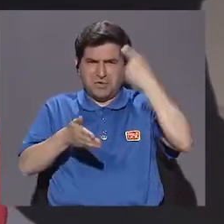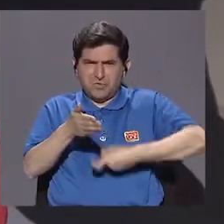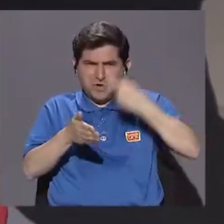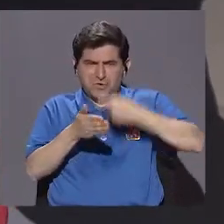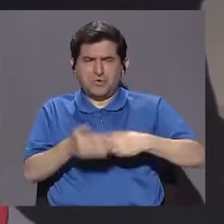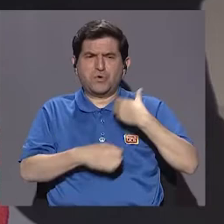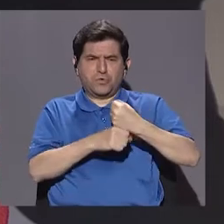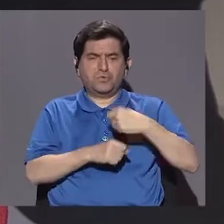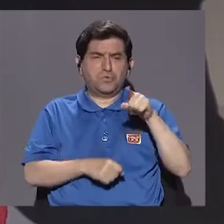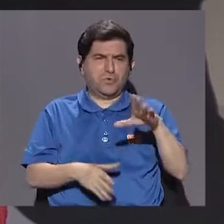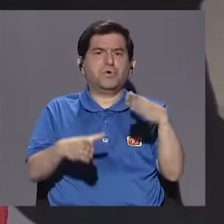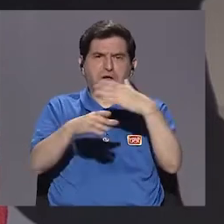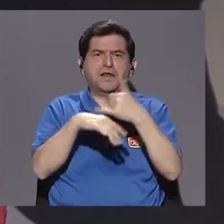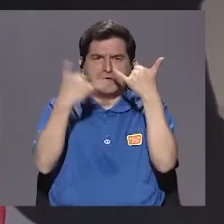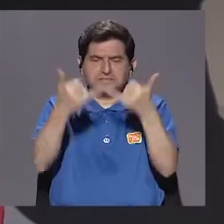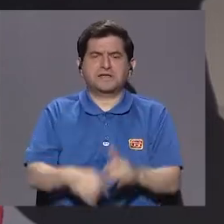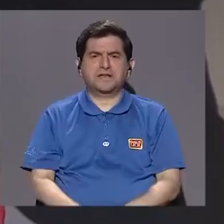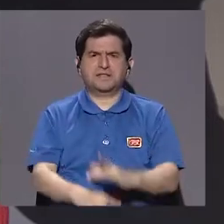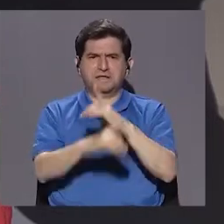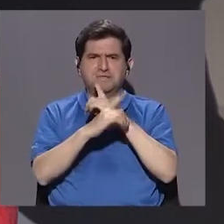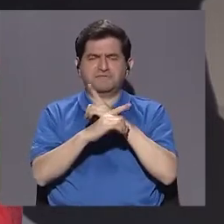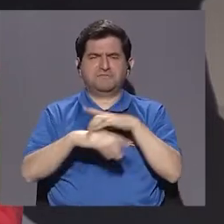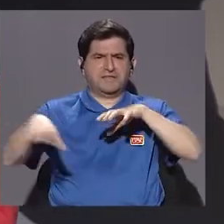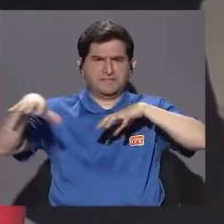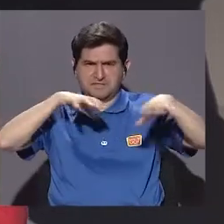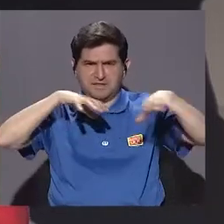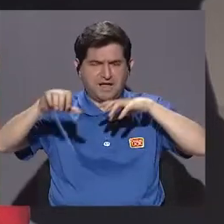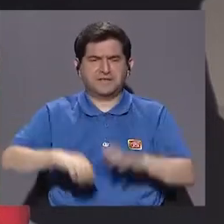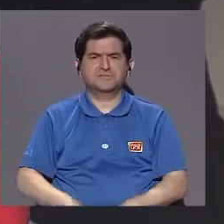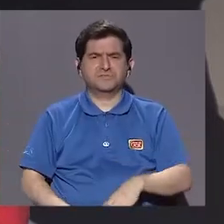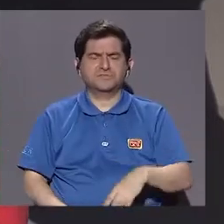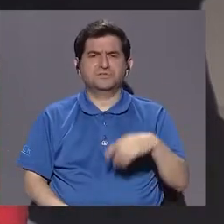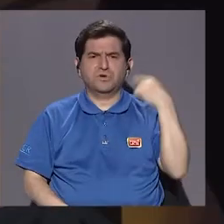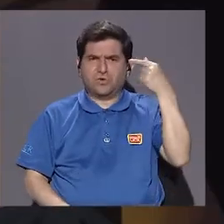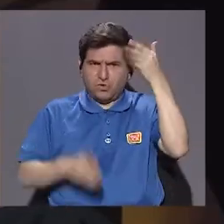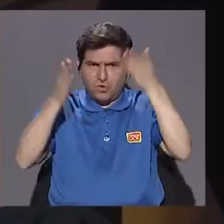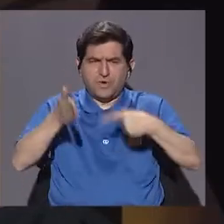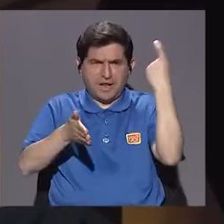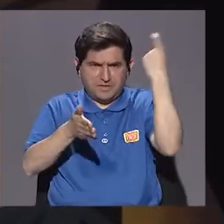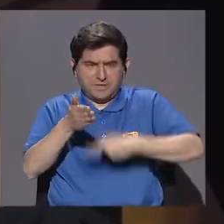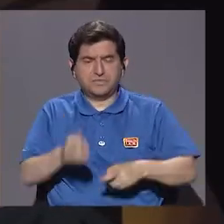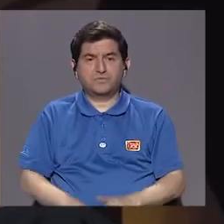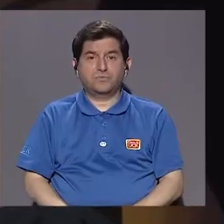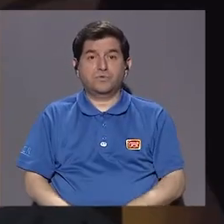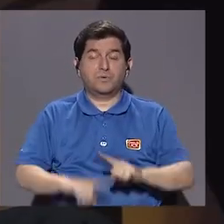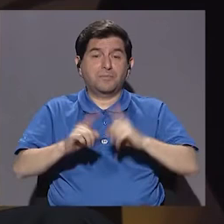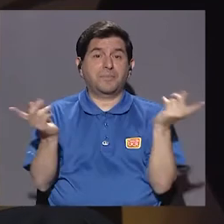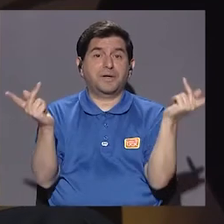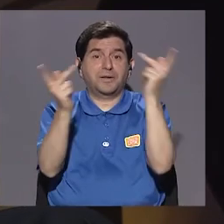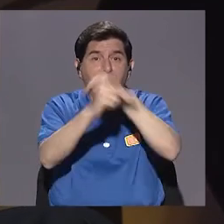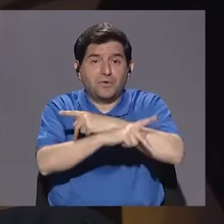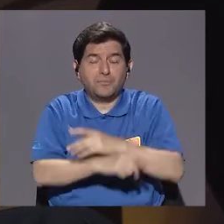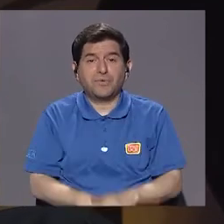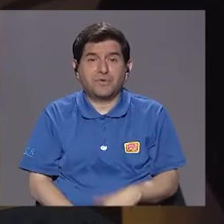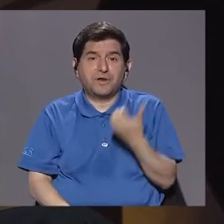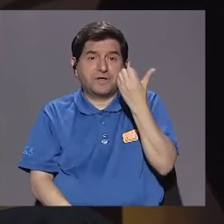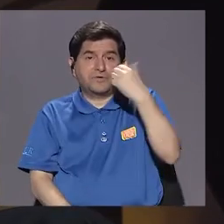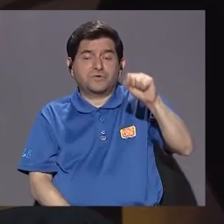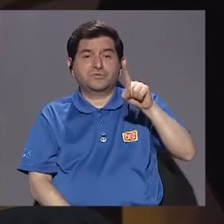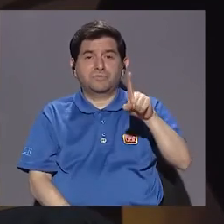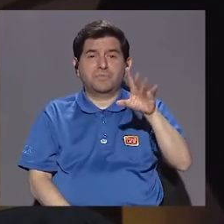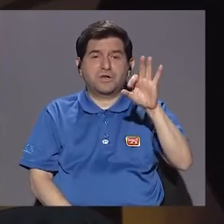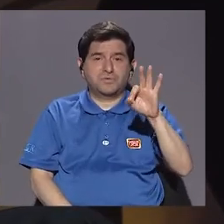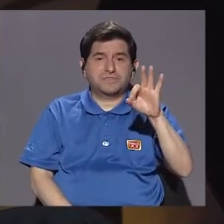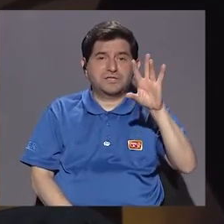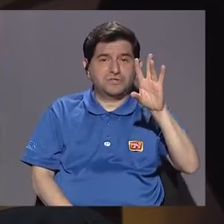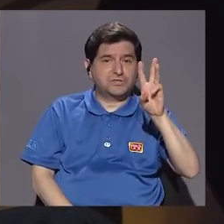lo ha hecho que defiende el actuar de los dictadores militares ya el extremo de lo de la revolución de